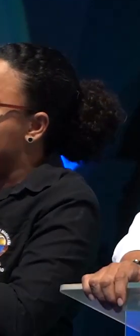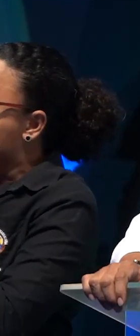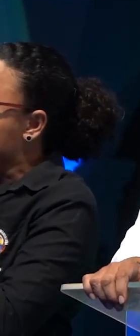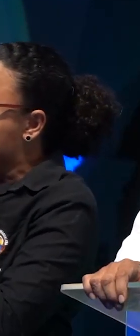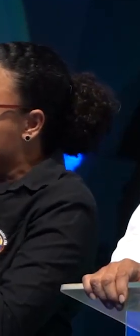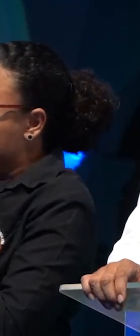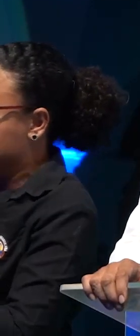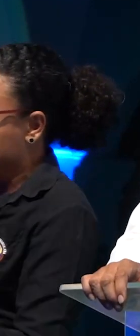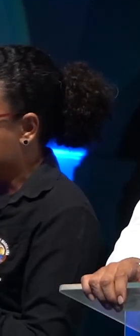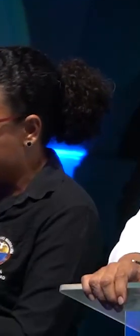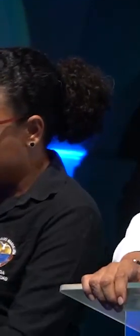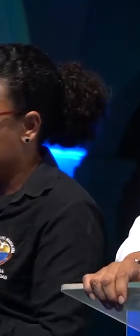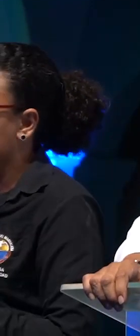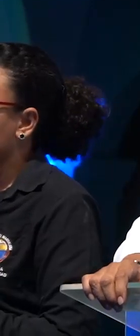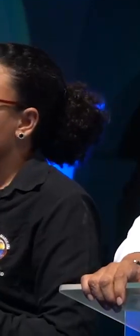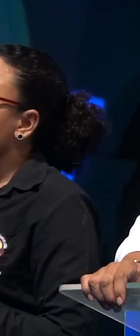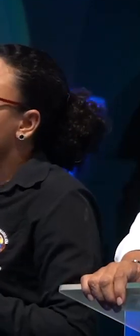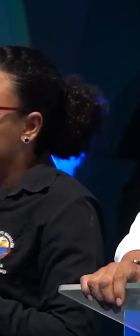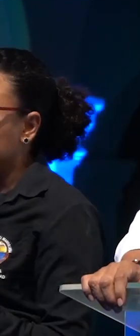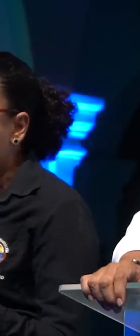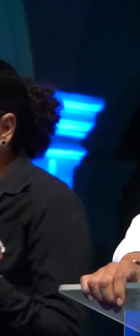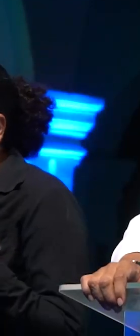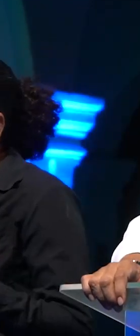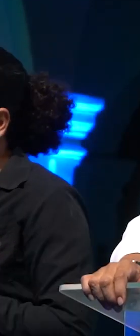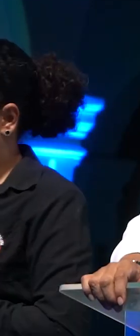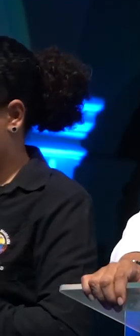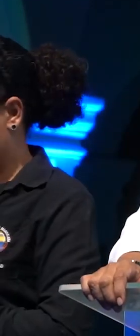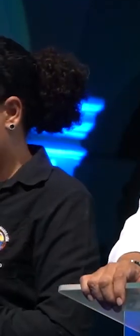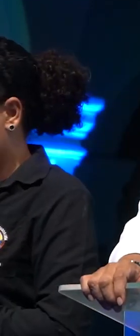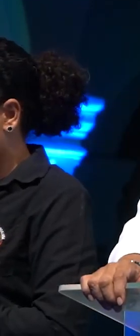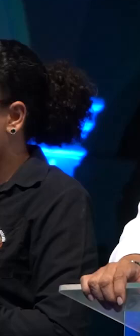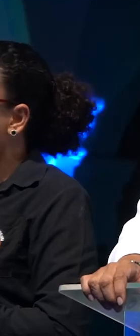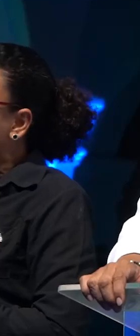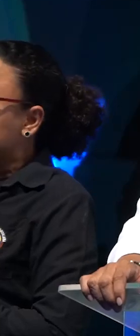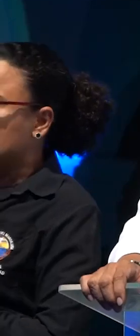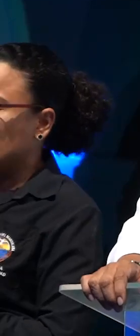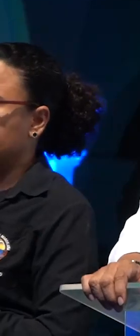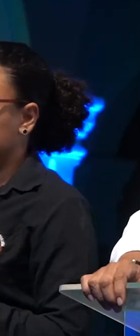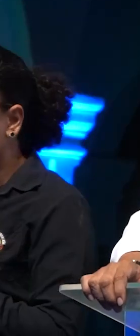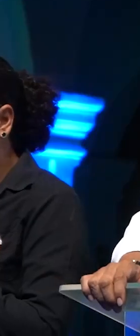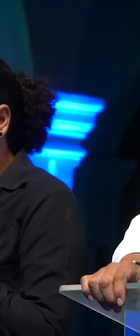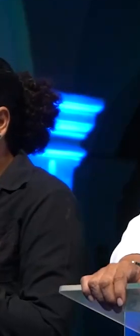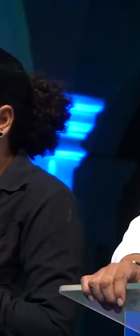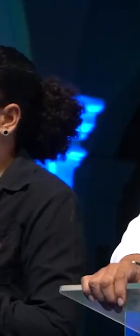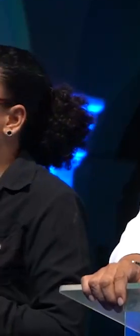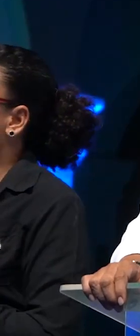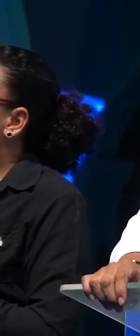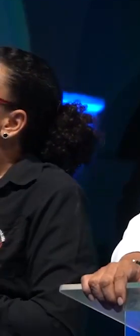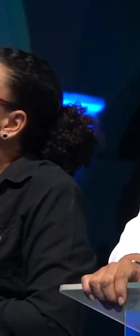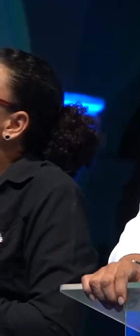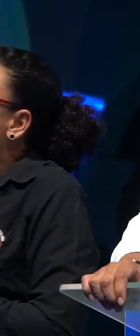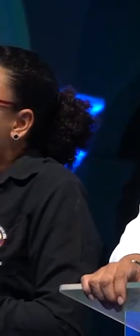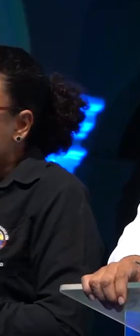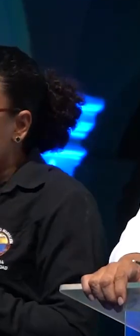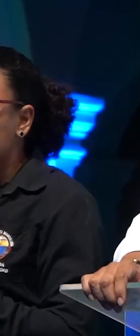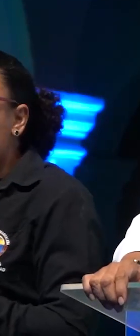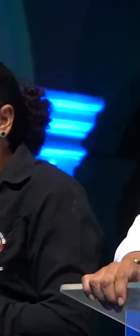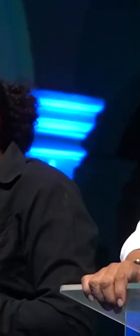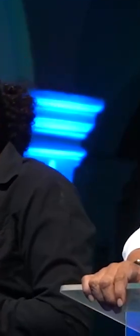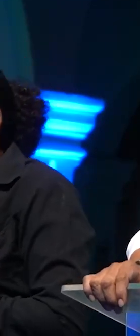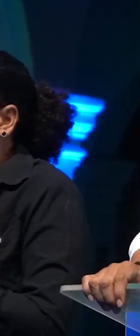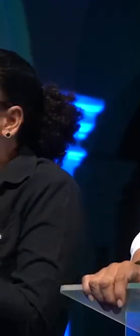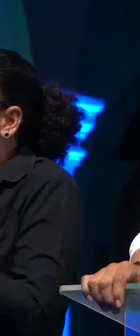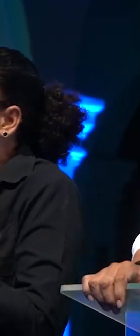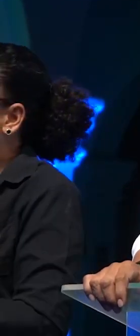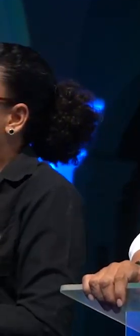hablando conmigo porque fue mi estudiante en primer semestre y me decía feliz, oiga doctor, yo los amo a ustedes allá porque desde el conserje, el cerrador, el